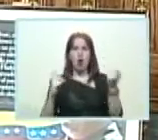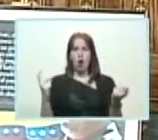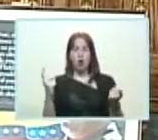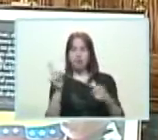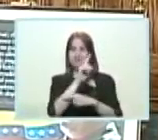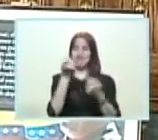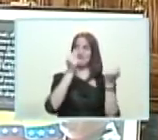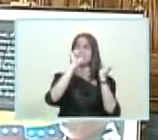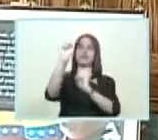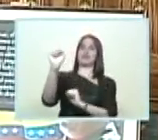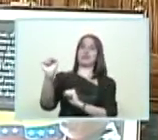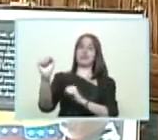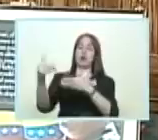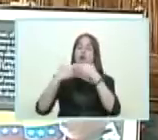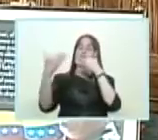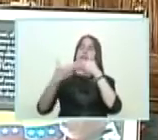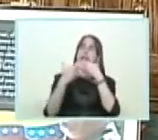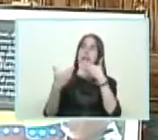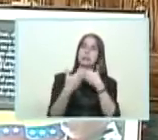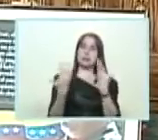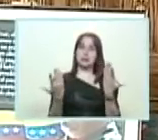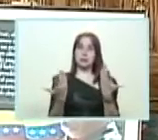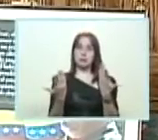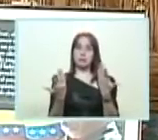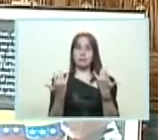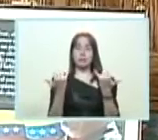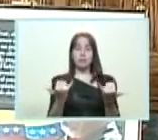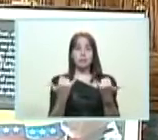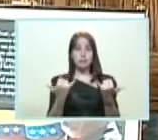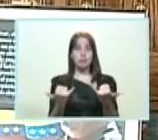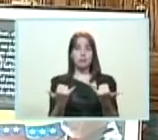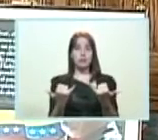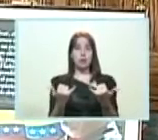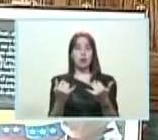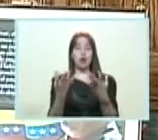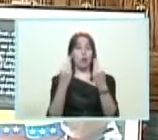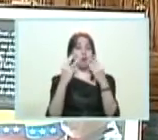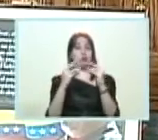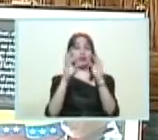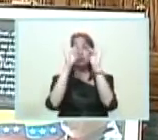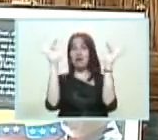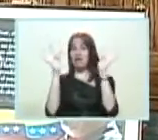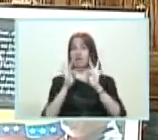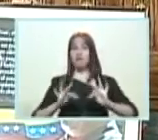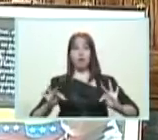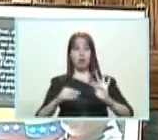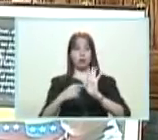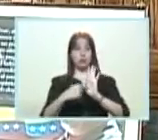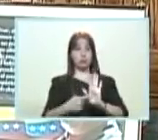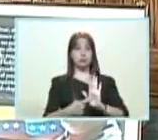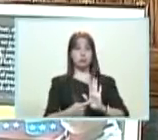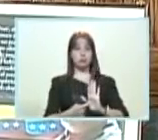que se ha incubado y que tiene mil formas de expresión.